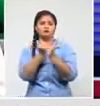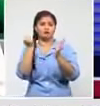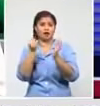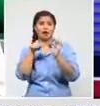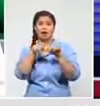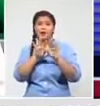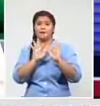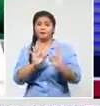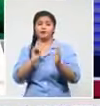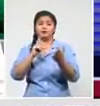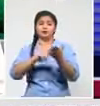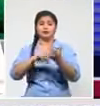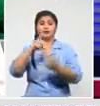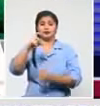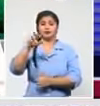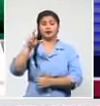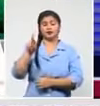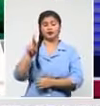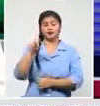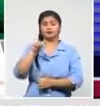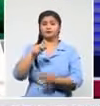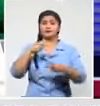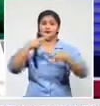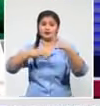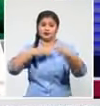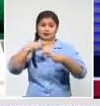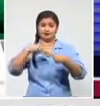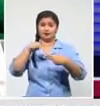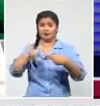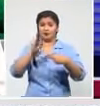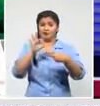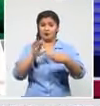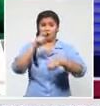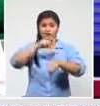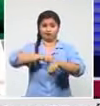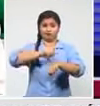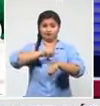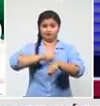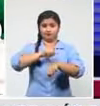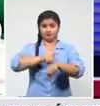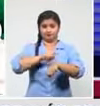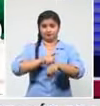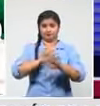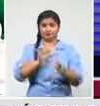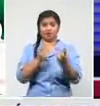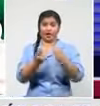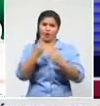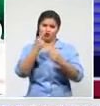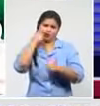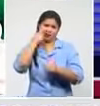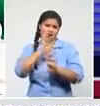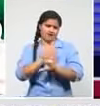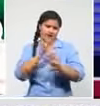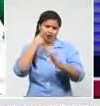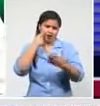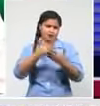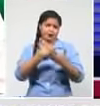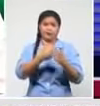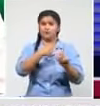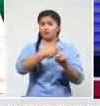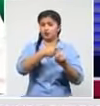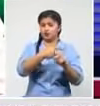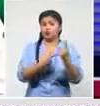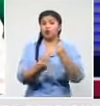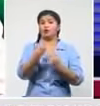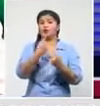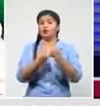PCR que se les realiza en el momento que llegan en el aeropuerto y en algunas ocasiones por el que se le toma